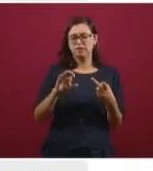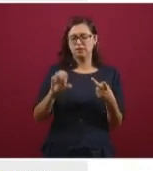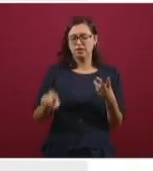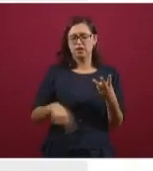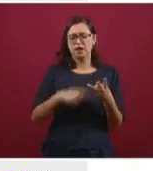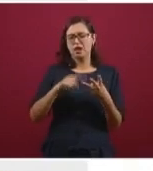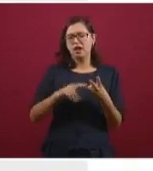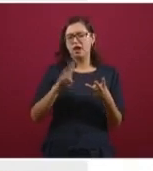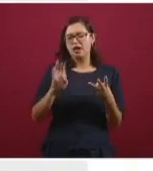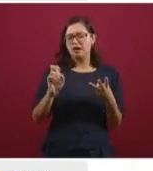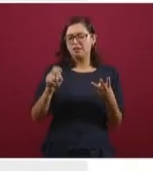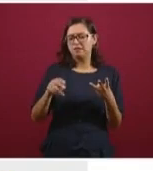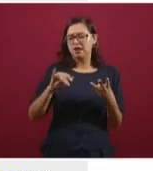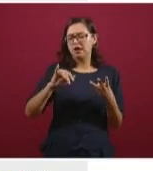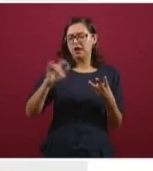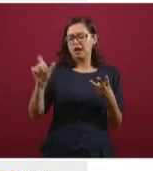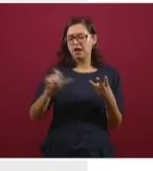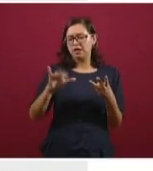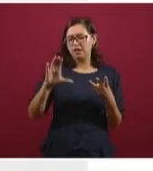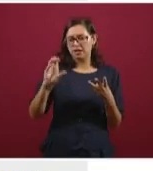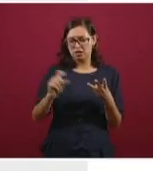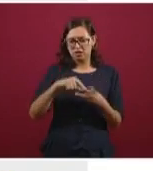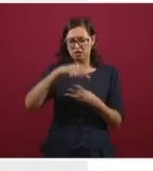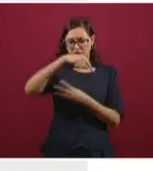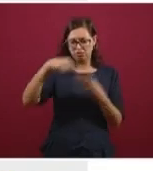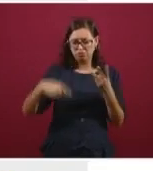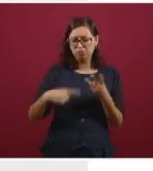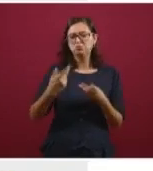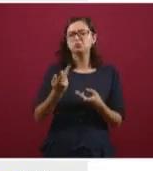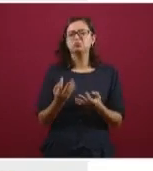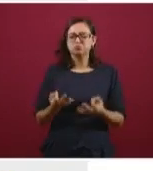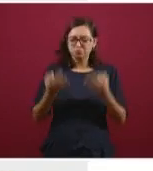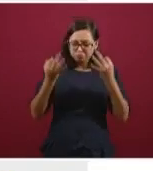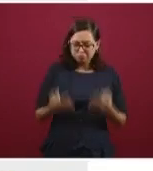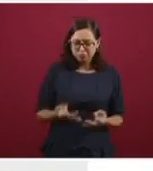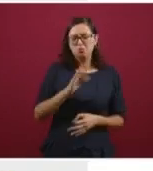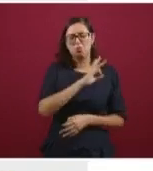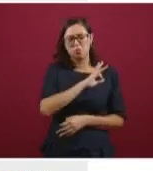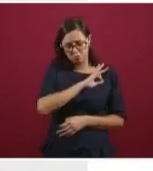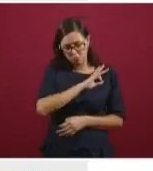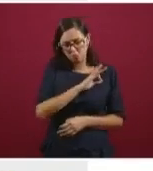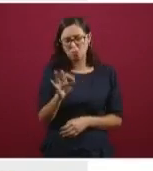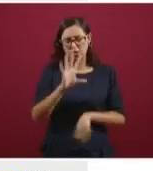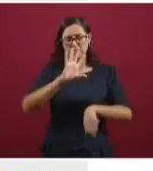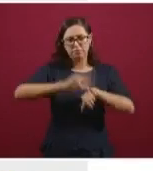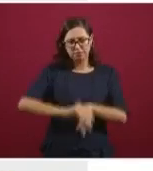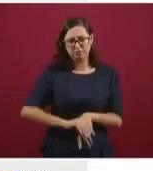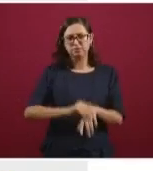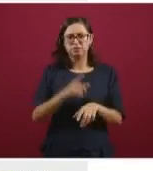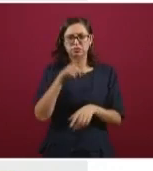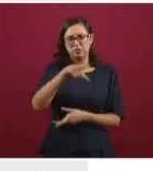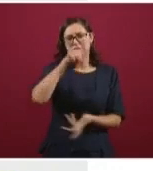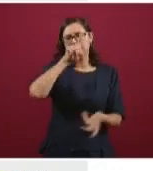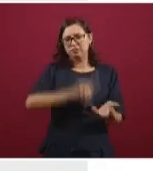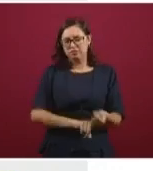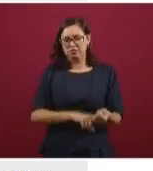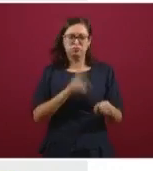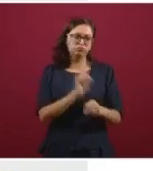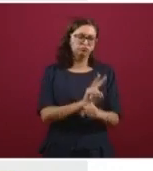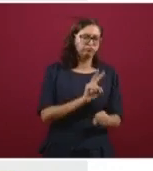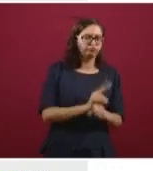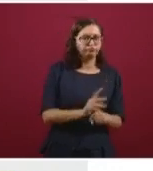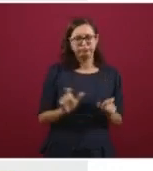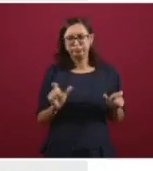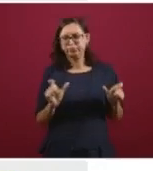Electricidad, Banxico, que tienen licencias oficiales colectivas para la gente que está desarrollando actividades